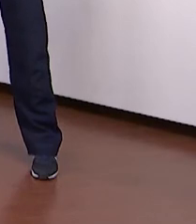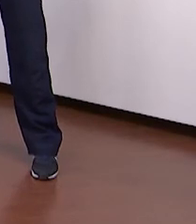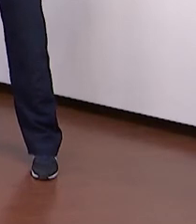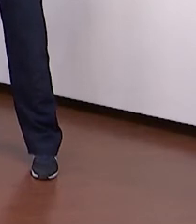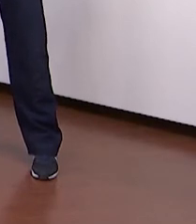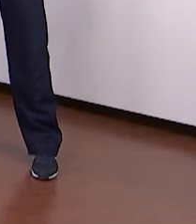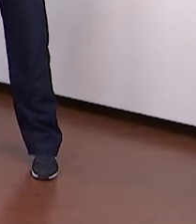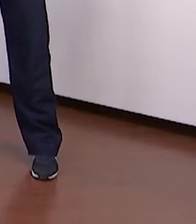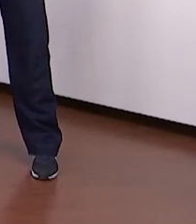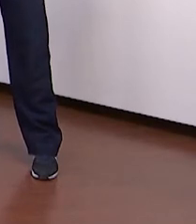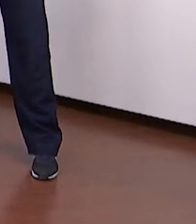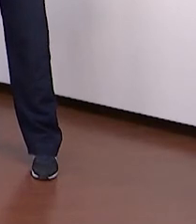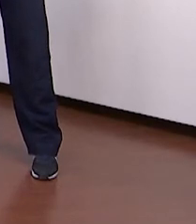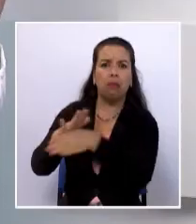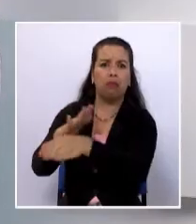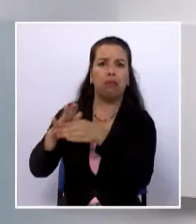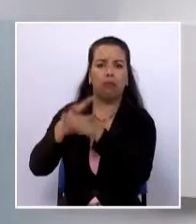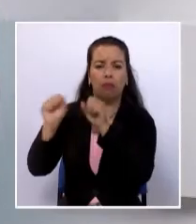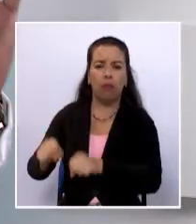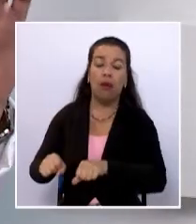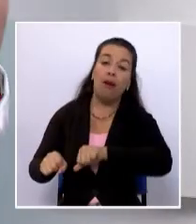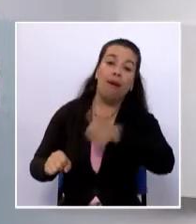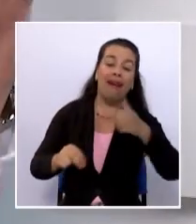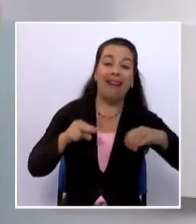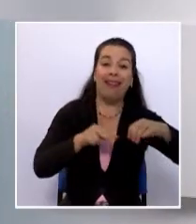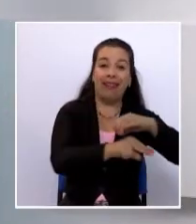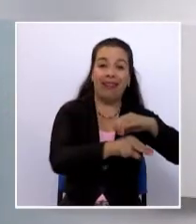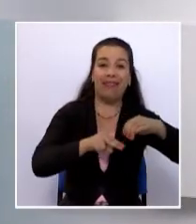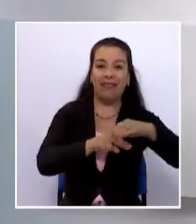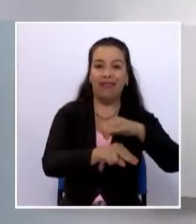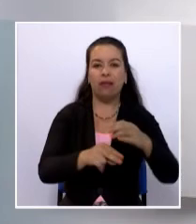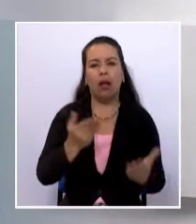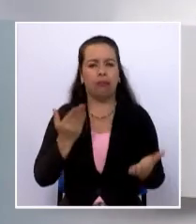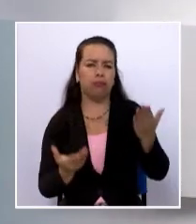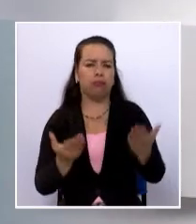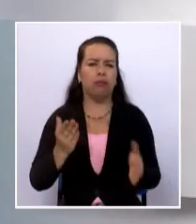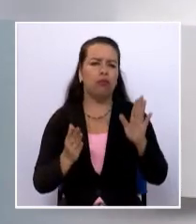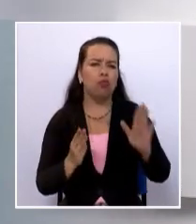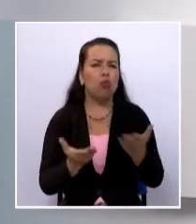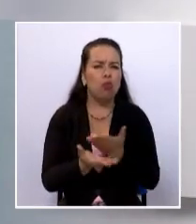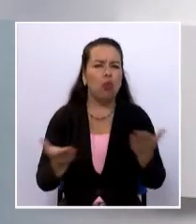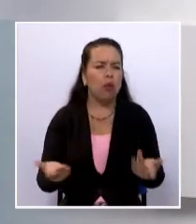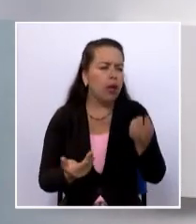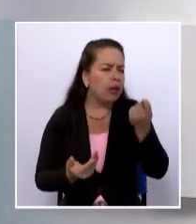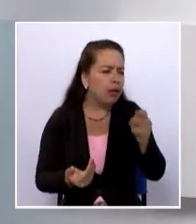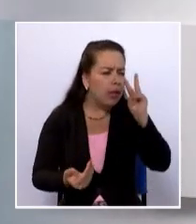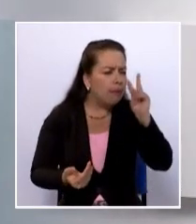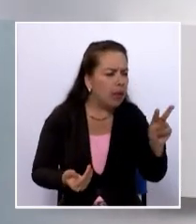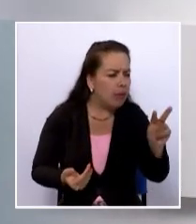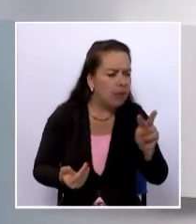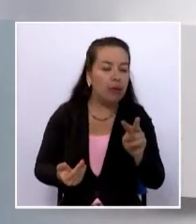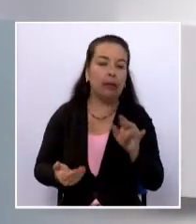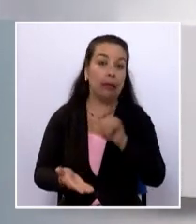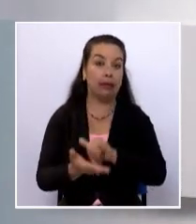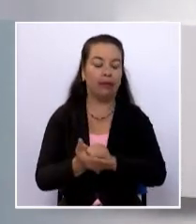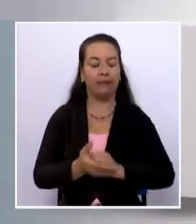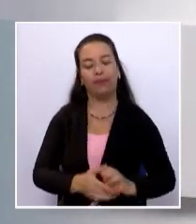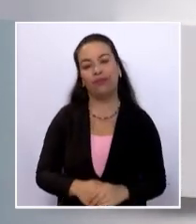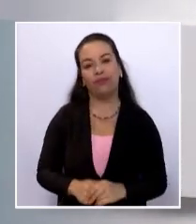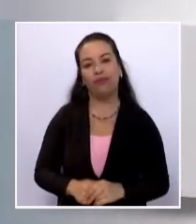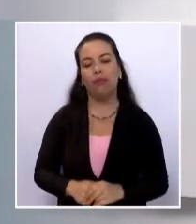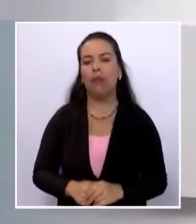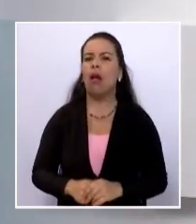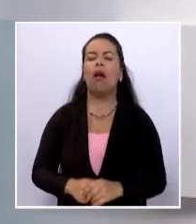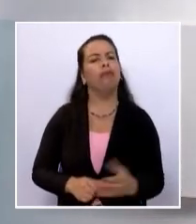comunidad y la resonancia que nos permiten objetivar cosas mucho más pequeñas respecto a la articulación en los